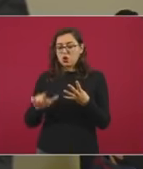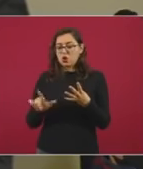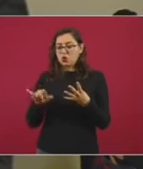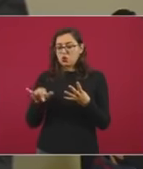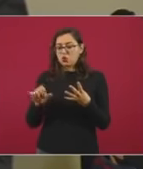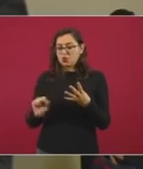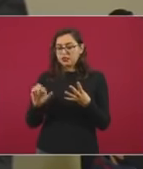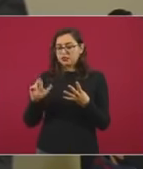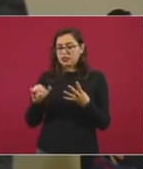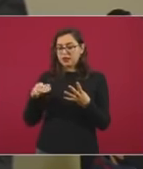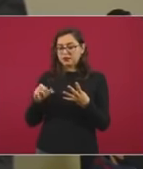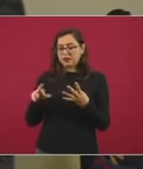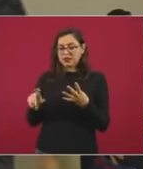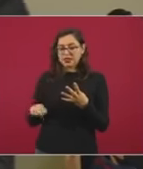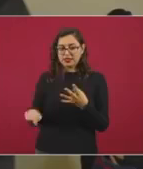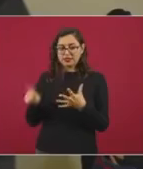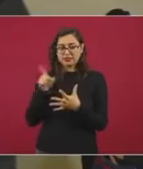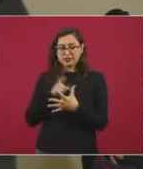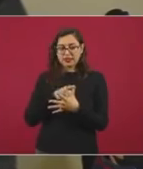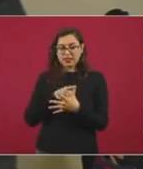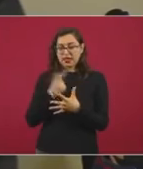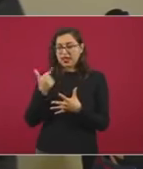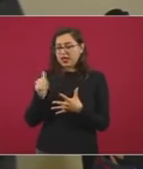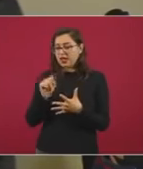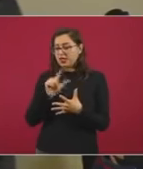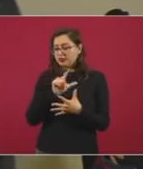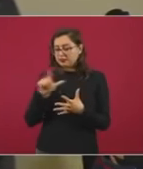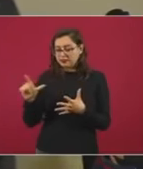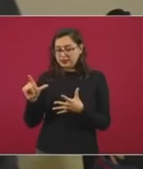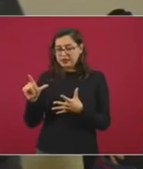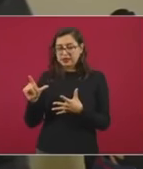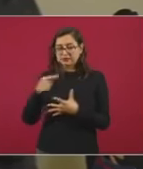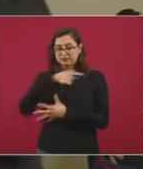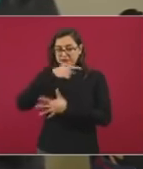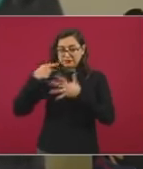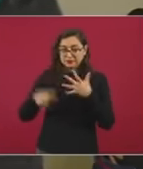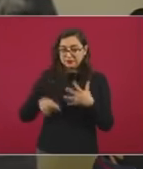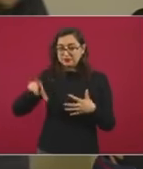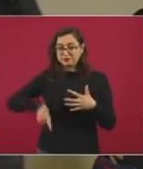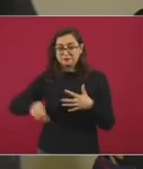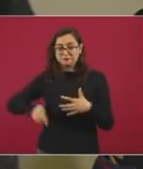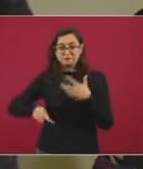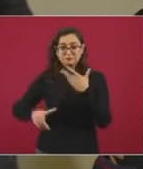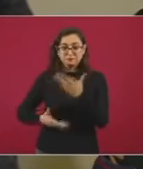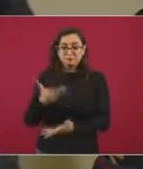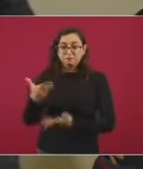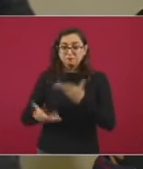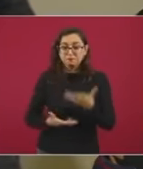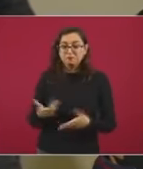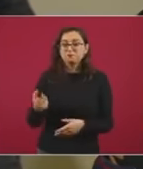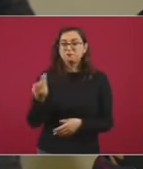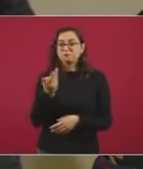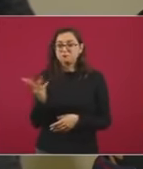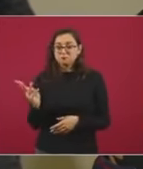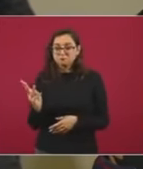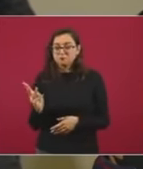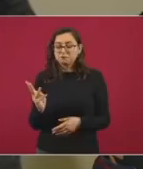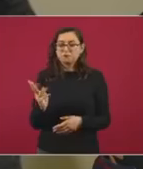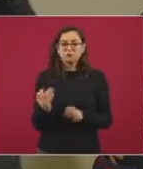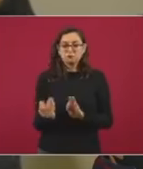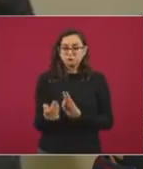en el ISSSTE, el subsecretario López-Gatell. Tener la capacidad, los periodistas, de poder